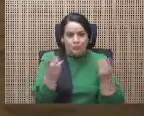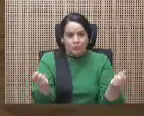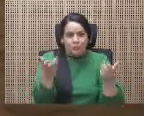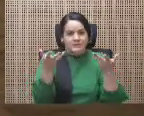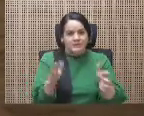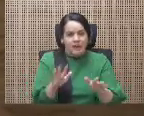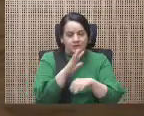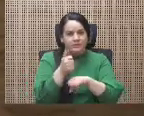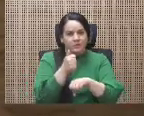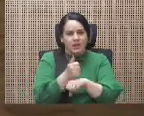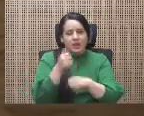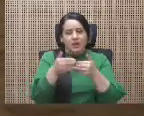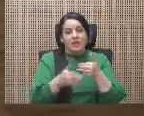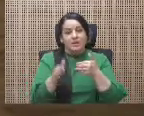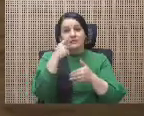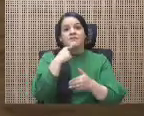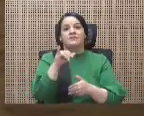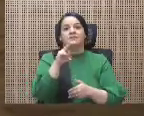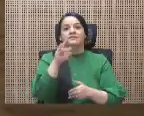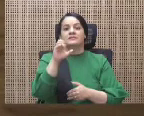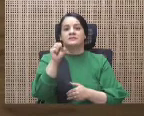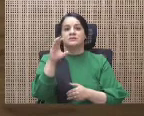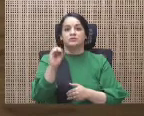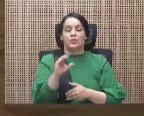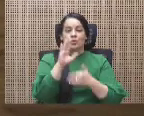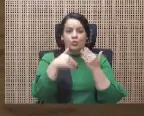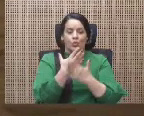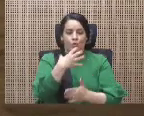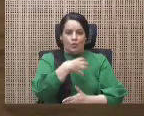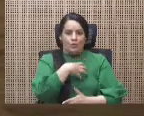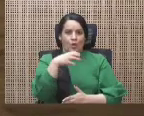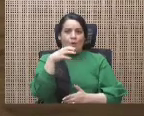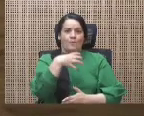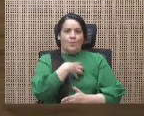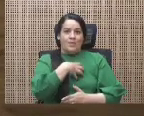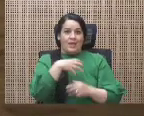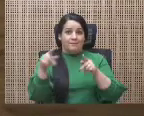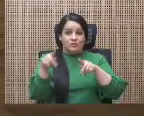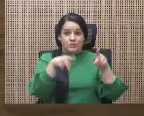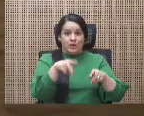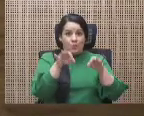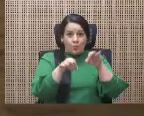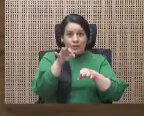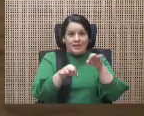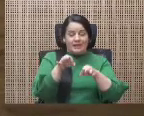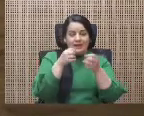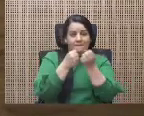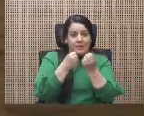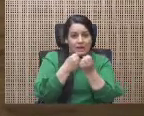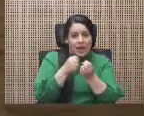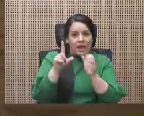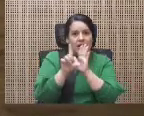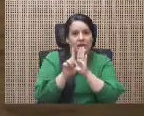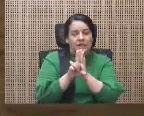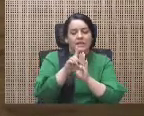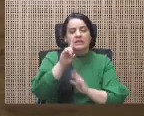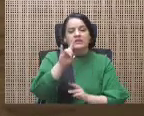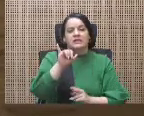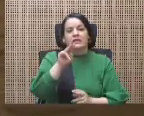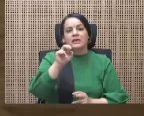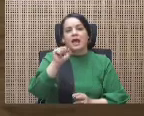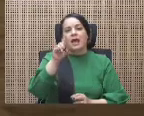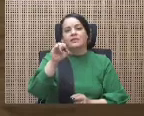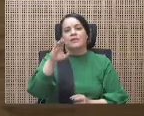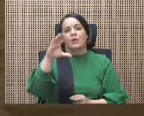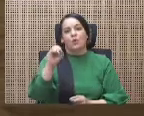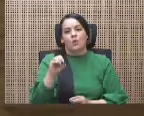en adelante dirá ese inciso que todos los bienes propiedad de las personas jurídicas amparadas a la ley de Dinadeco